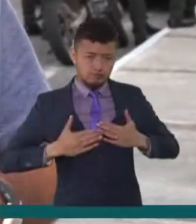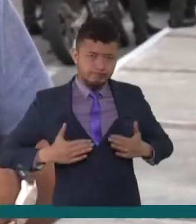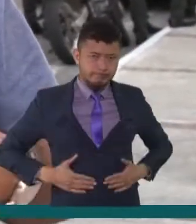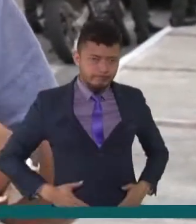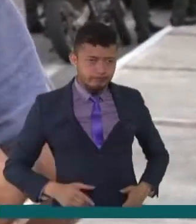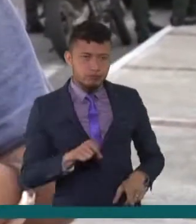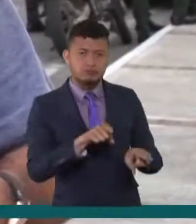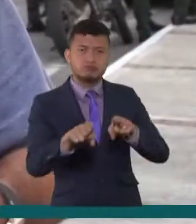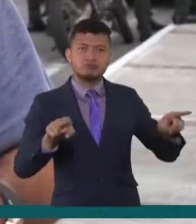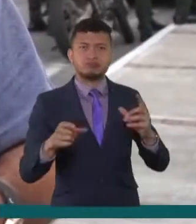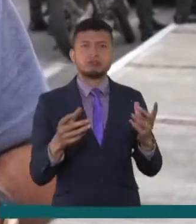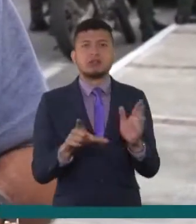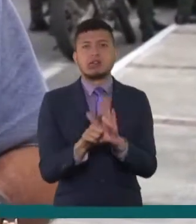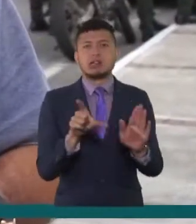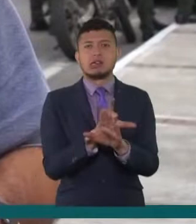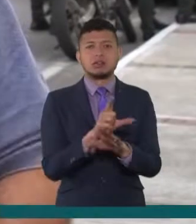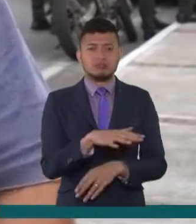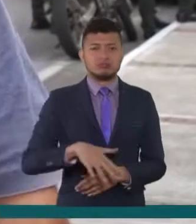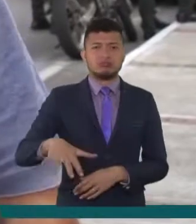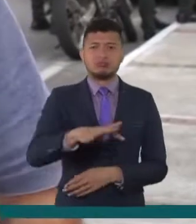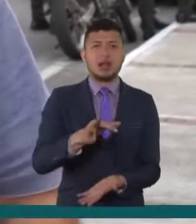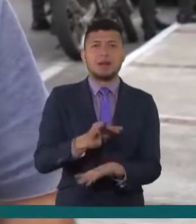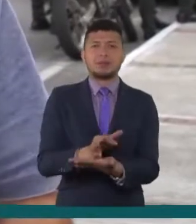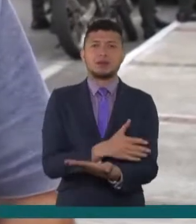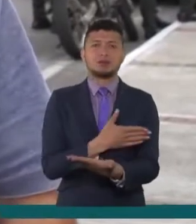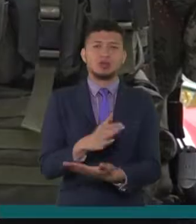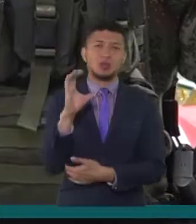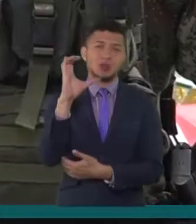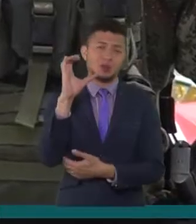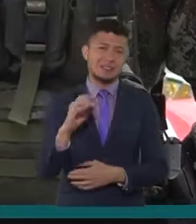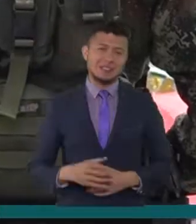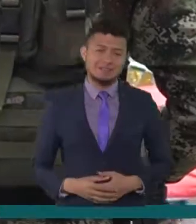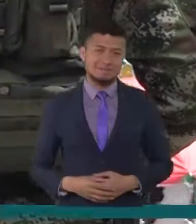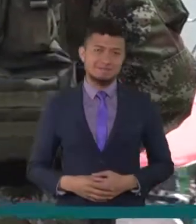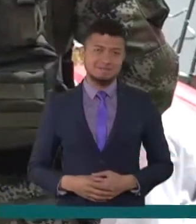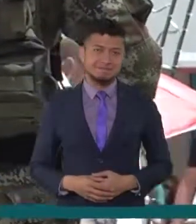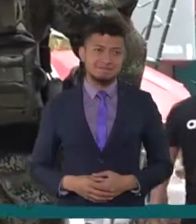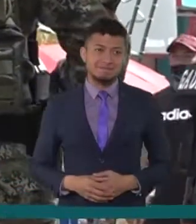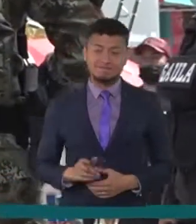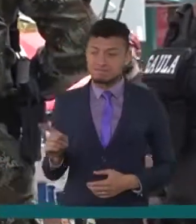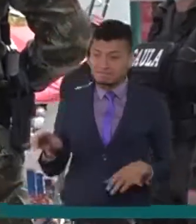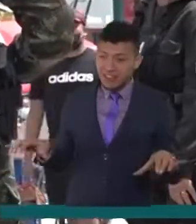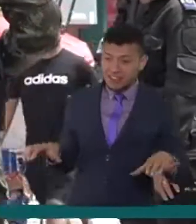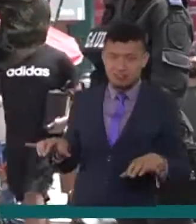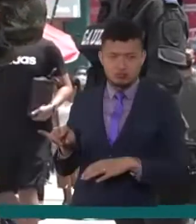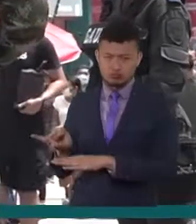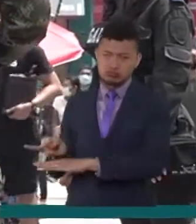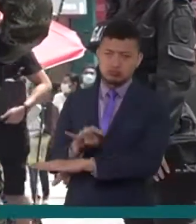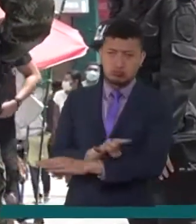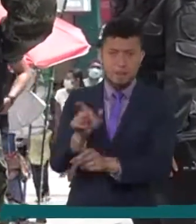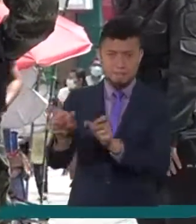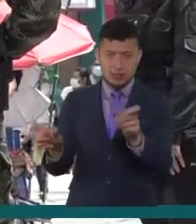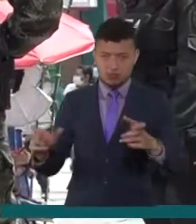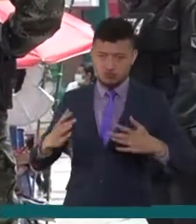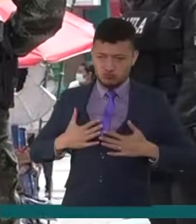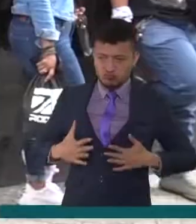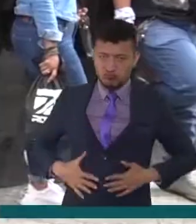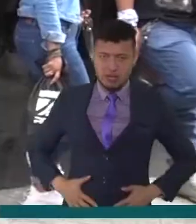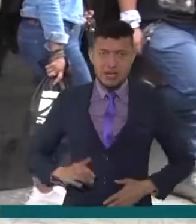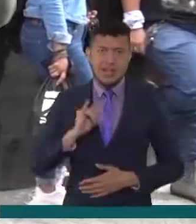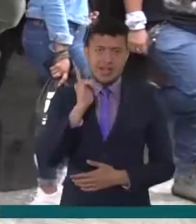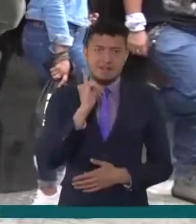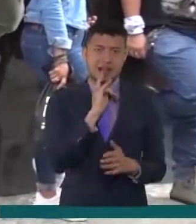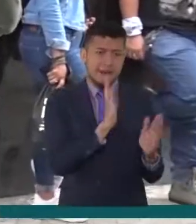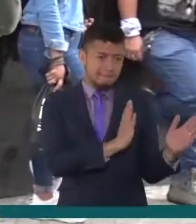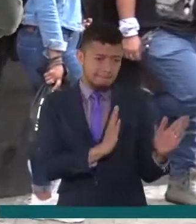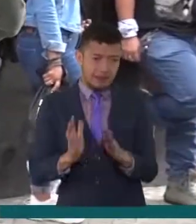para combatir los delitos en la capital musical de Colombia. Con el fin de realizar actividades de control de área y registro a personas,